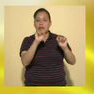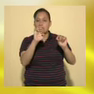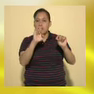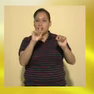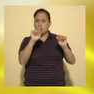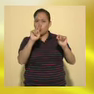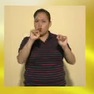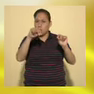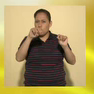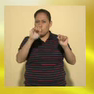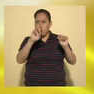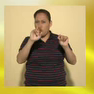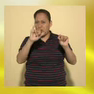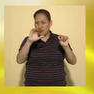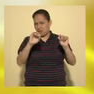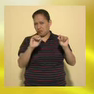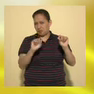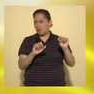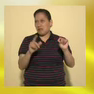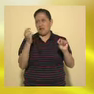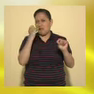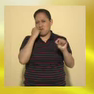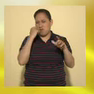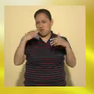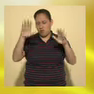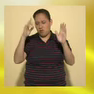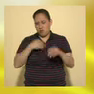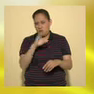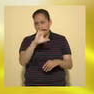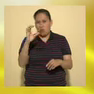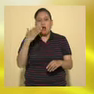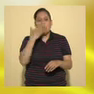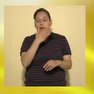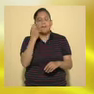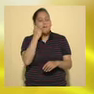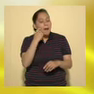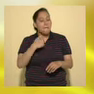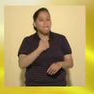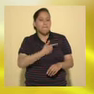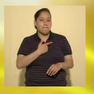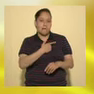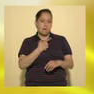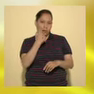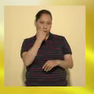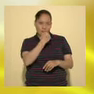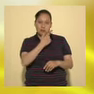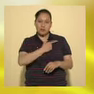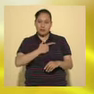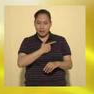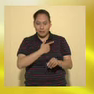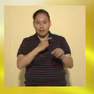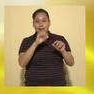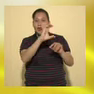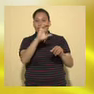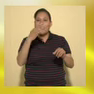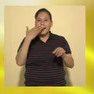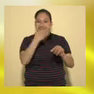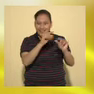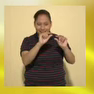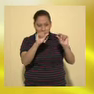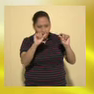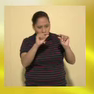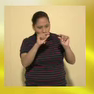dices, pues a mí tráigame tal refresco de dieta. Mi coca de dieta, es mi café con mi... Así es, y la verdad es que ni